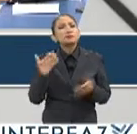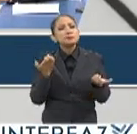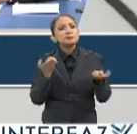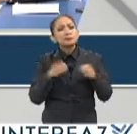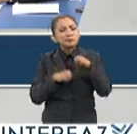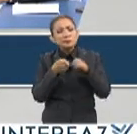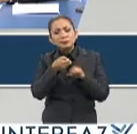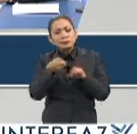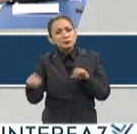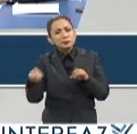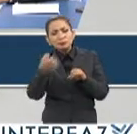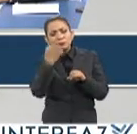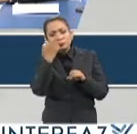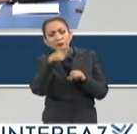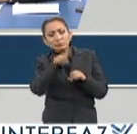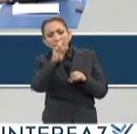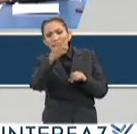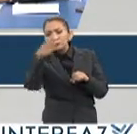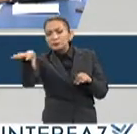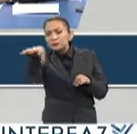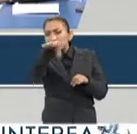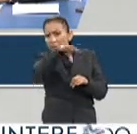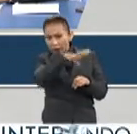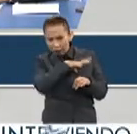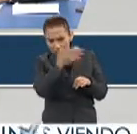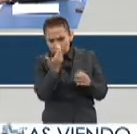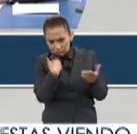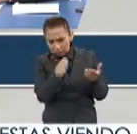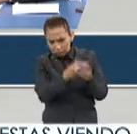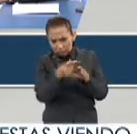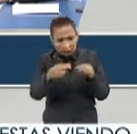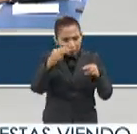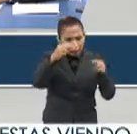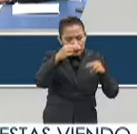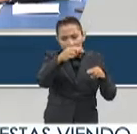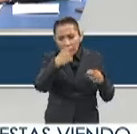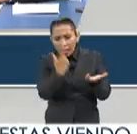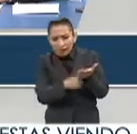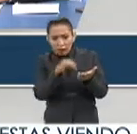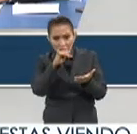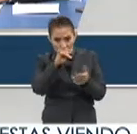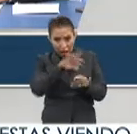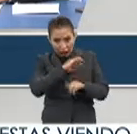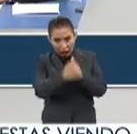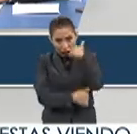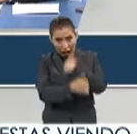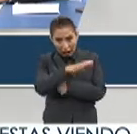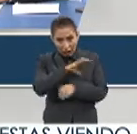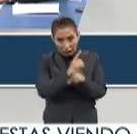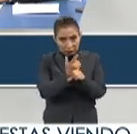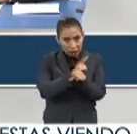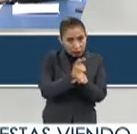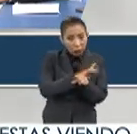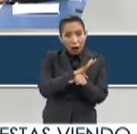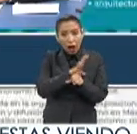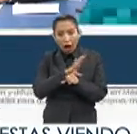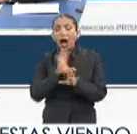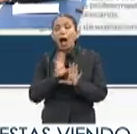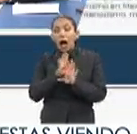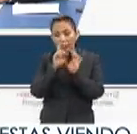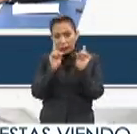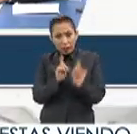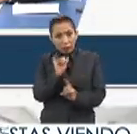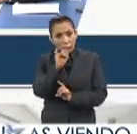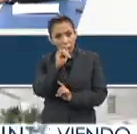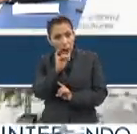estructura académica, en las universidades, ¿qué tanto se está desarrollando? ¿En qué nivel está el interiorismo? ¿Ya hay licenciaturas? Sí, ¿son diplomados o